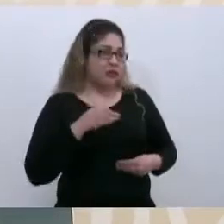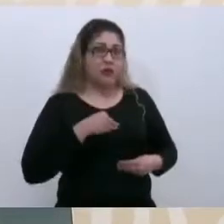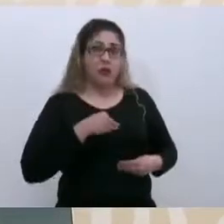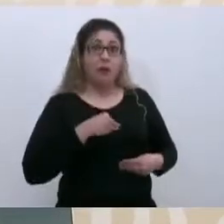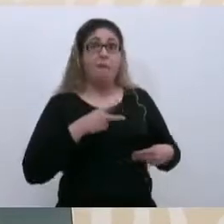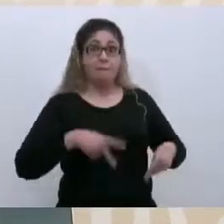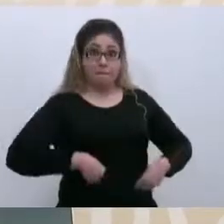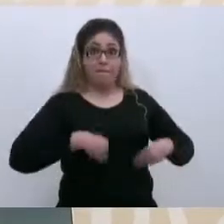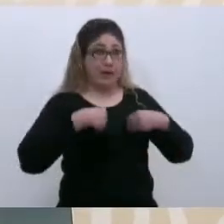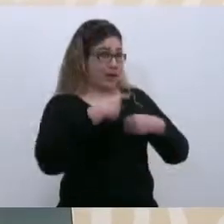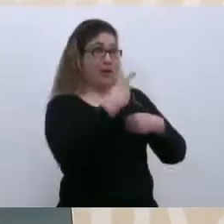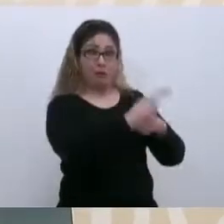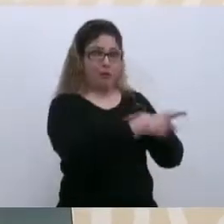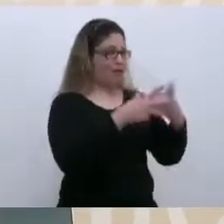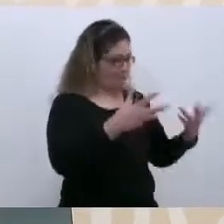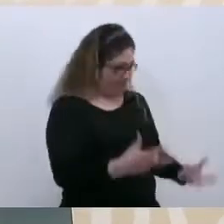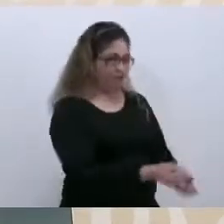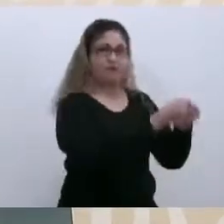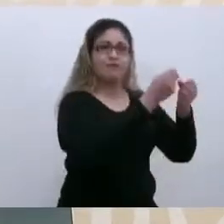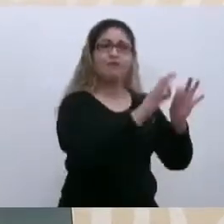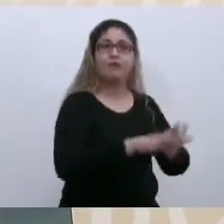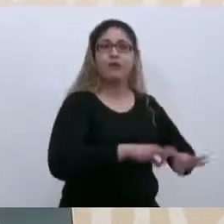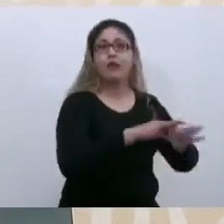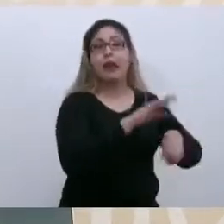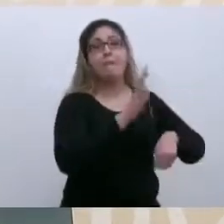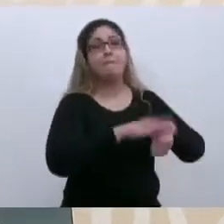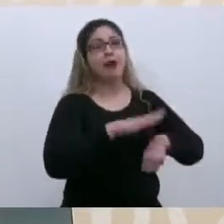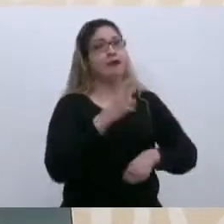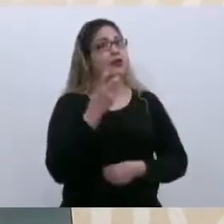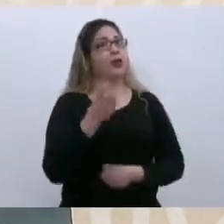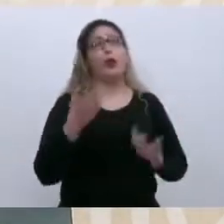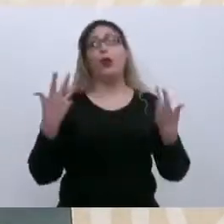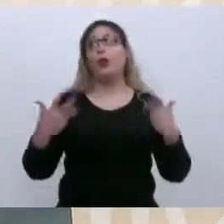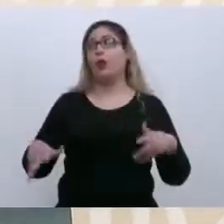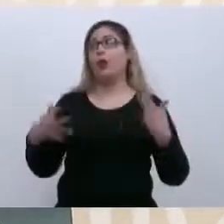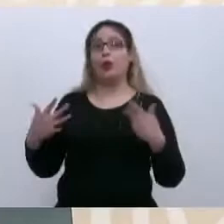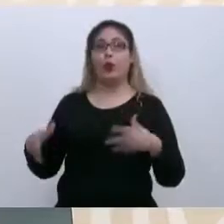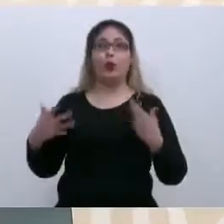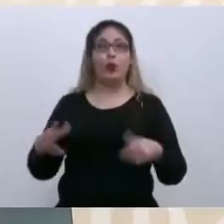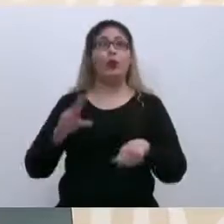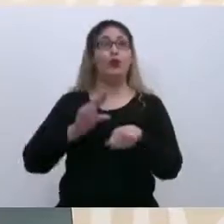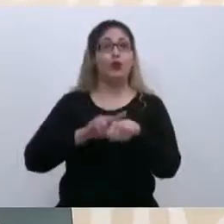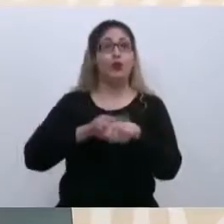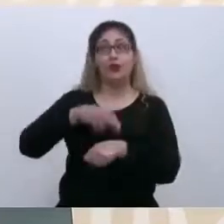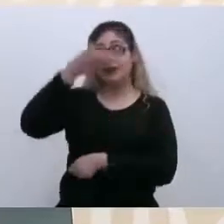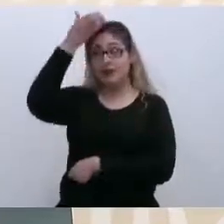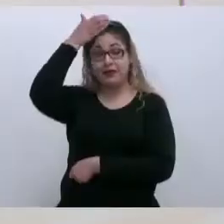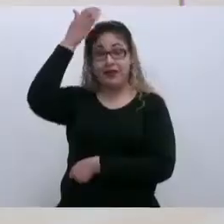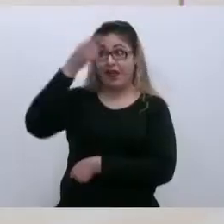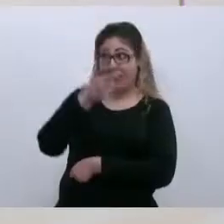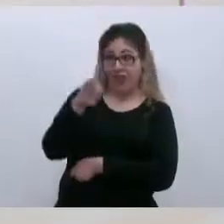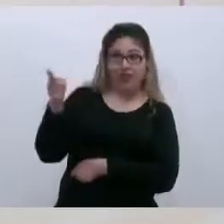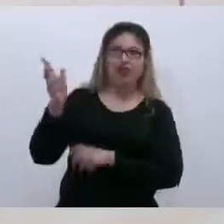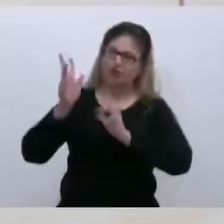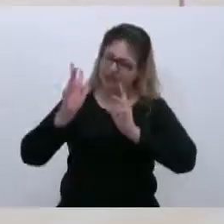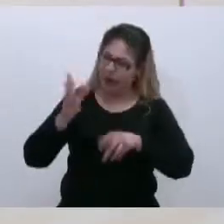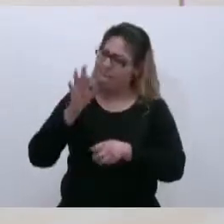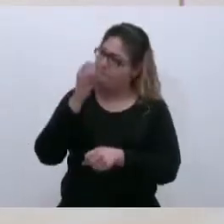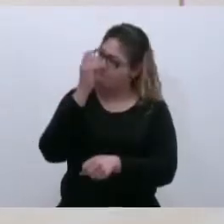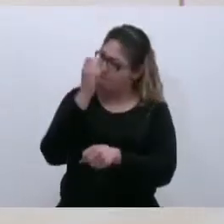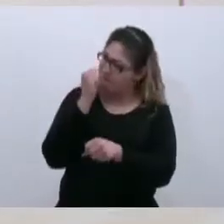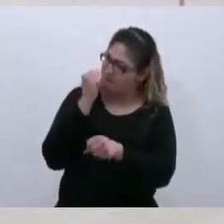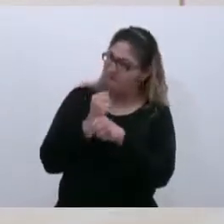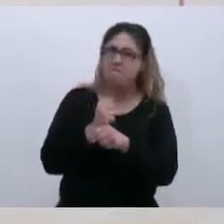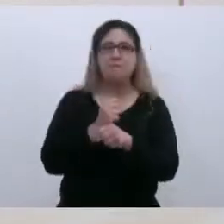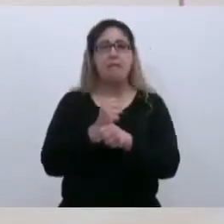fue la primera población que se atendió. Ya estamos por terminar de vacunarlos